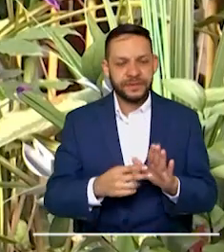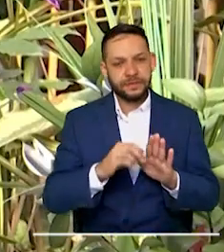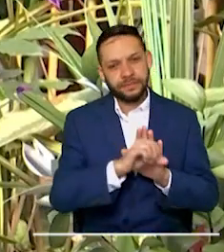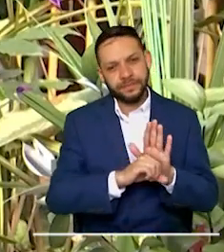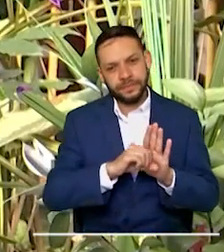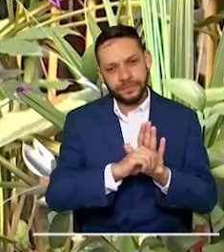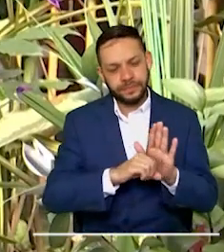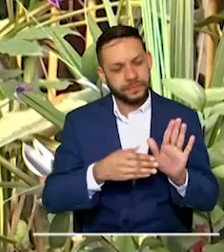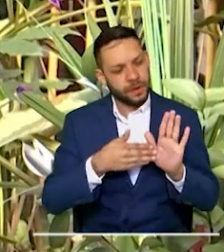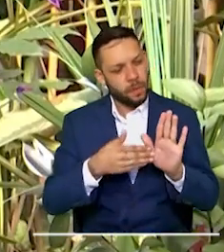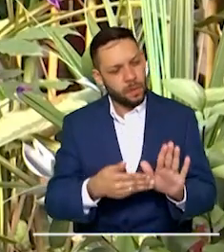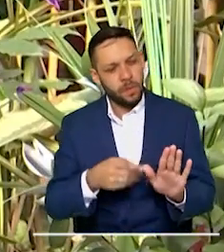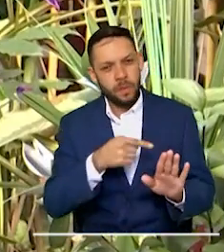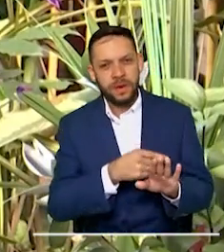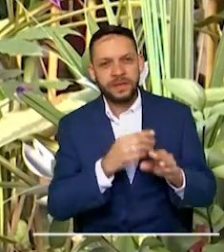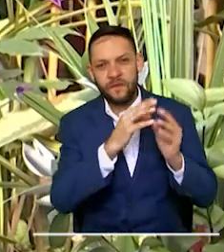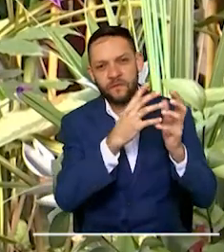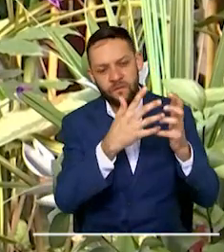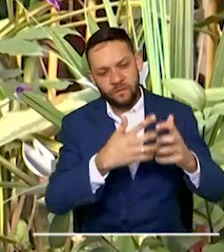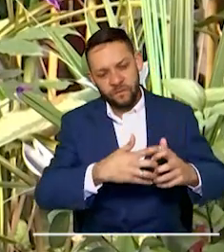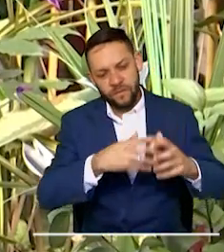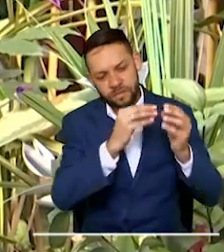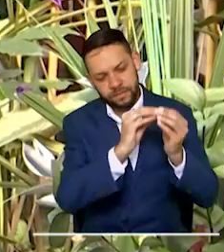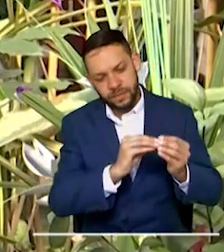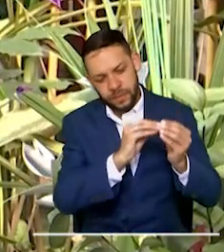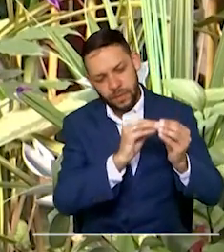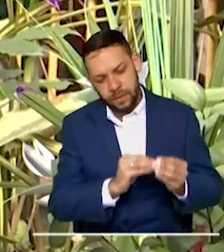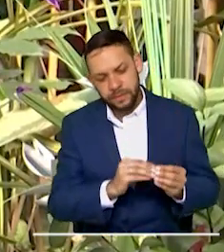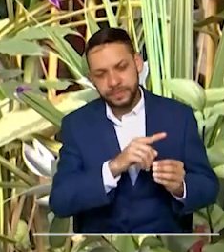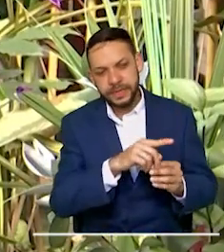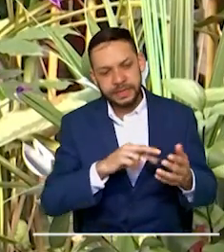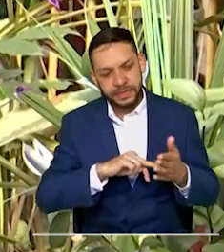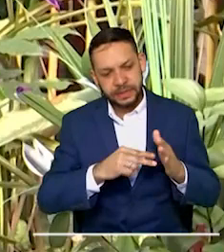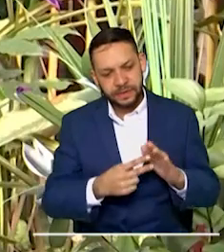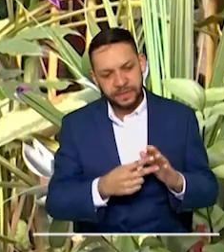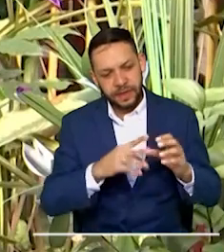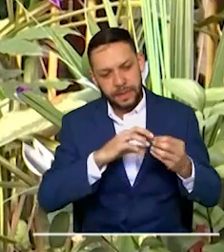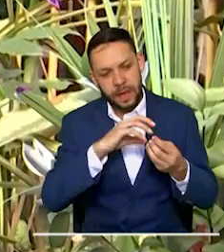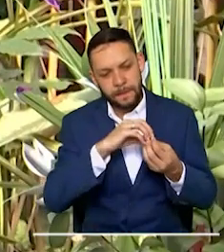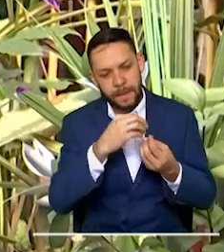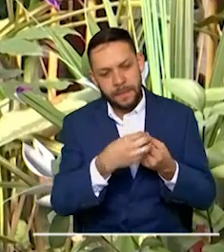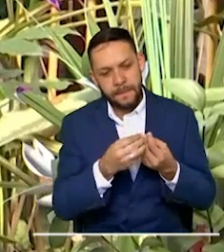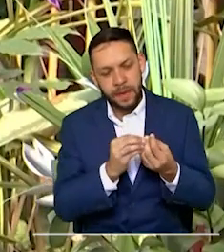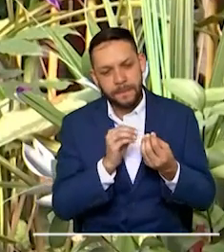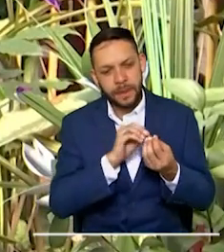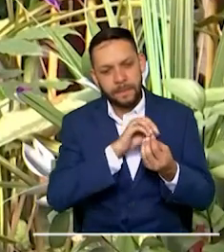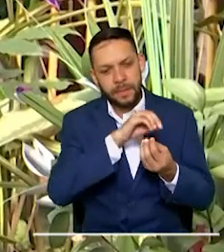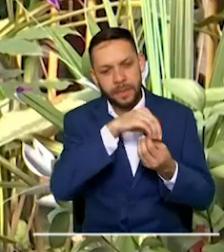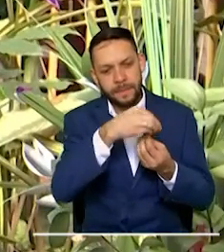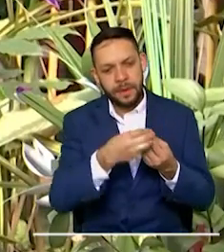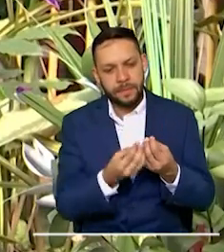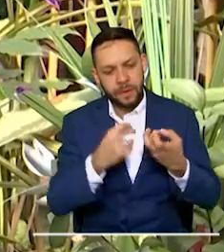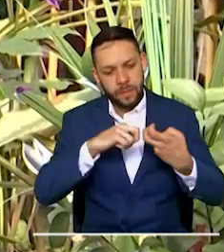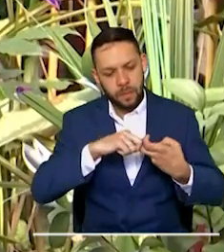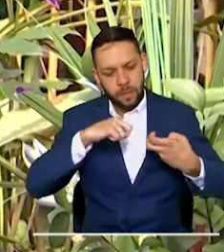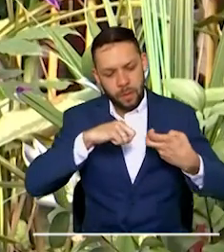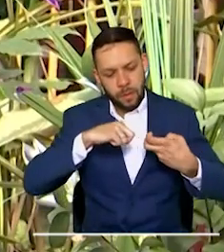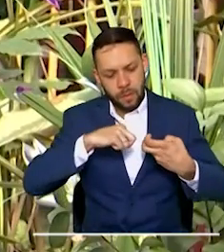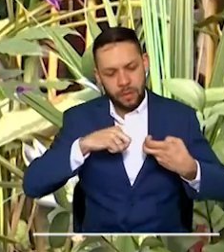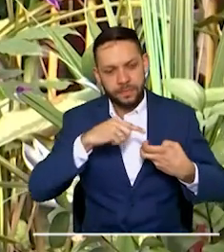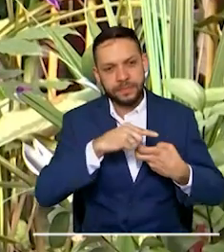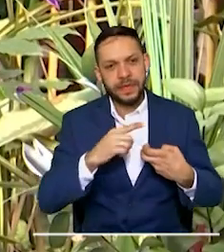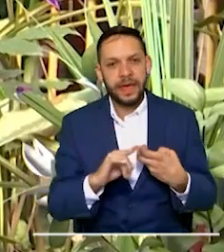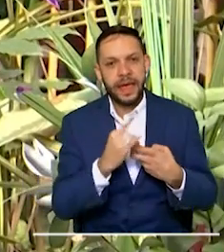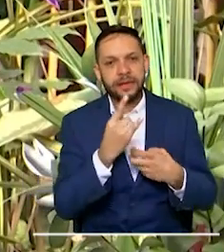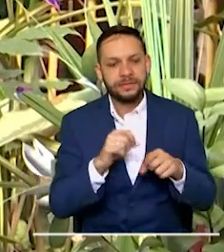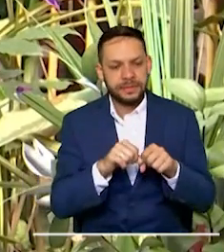sospechar incluso que haya malignidad en uno de los nódulos que encontramos. Es lo que hemos hecho a través de estos 9 años que llevamos